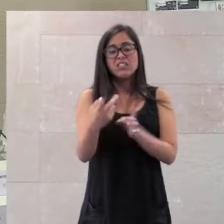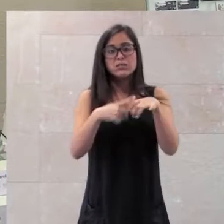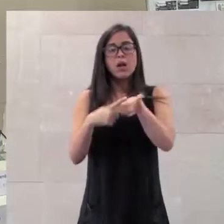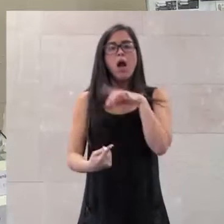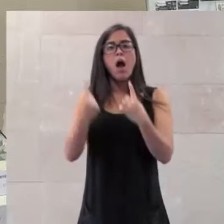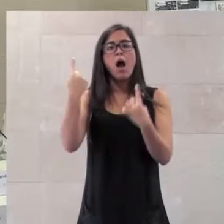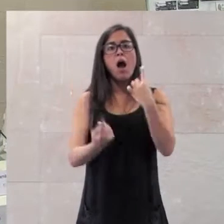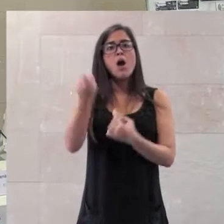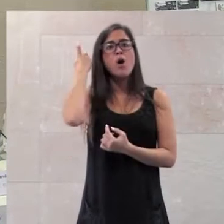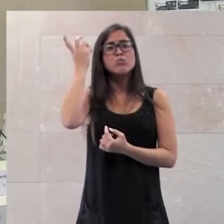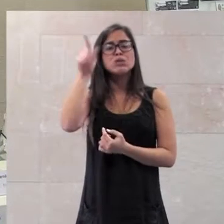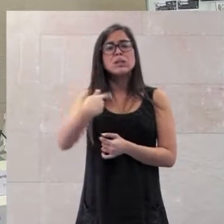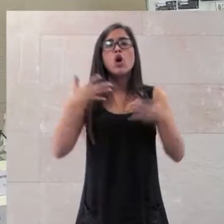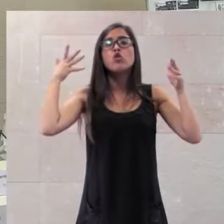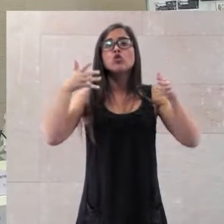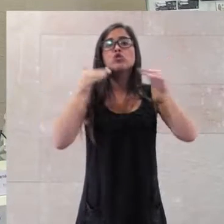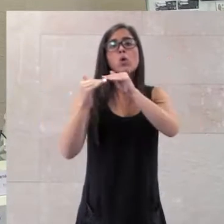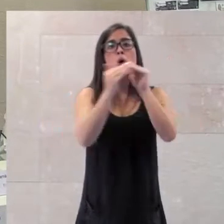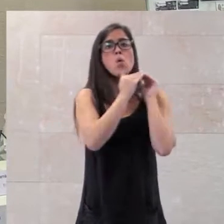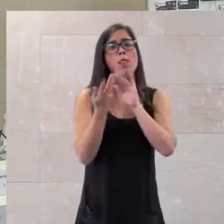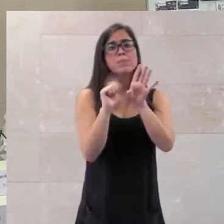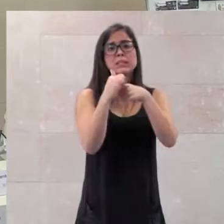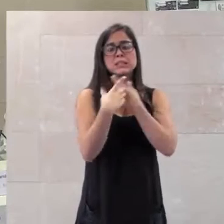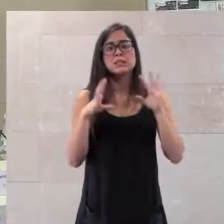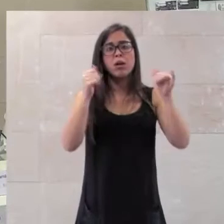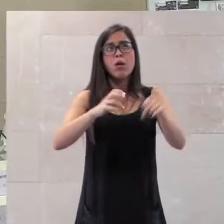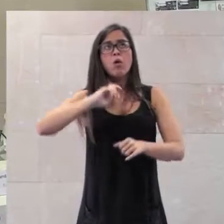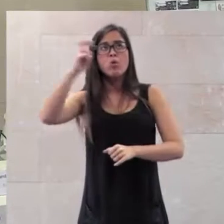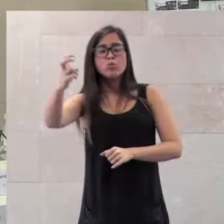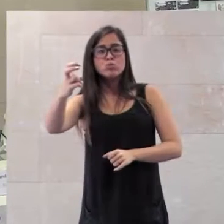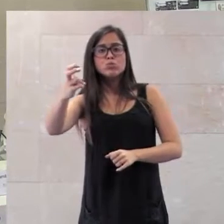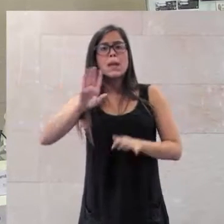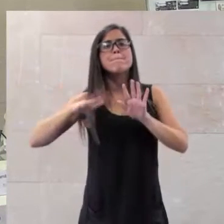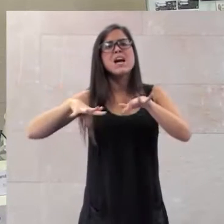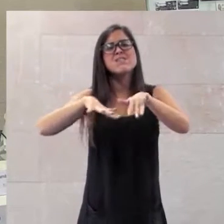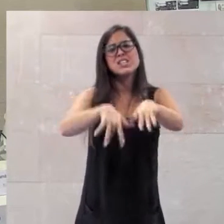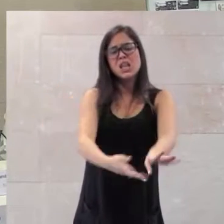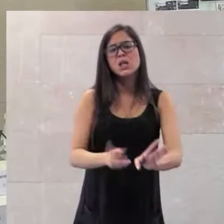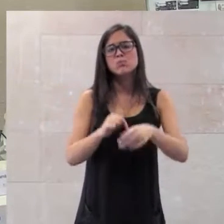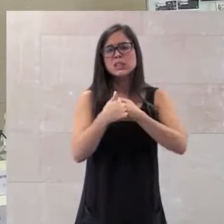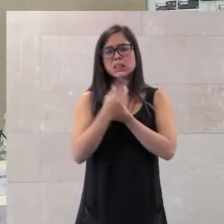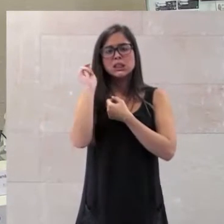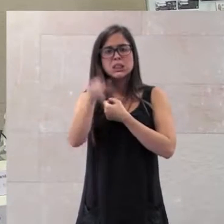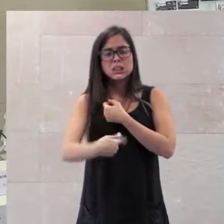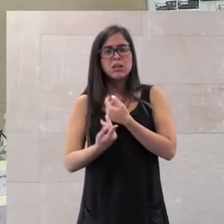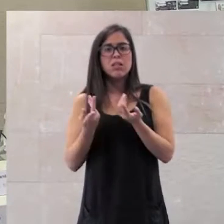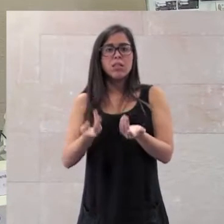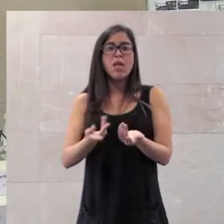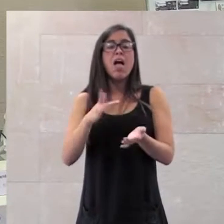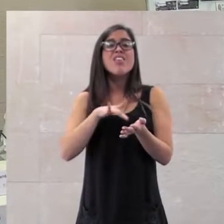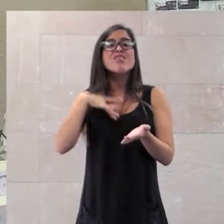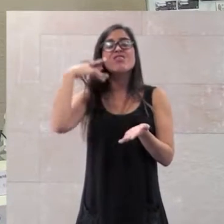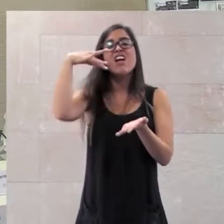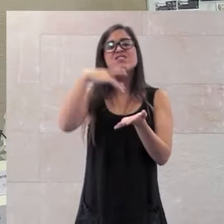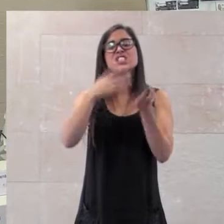alumnas han empezado a participar en los consejos de igualdad. Otras han empezado a salir en las manifestaciones o concentraciones de las fechas históricas del